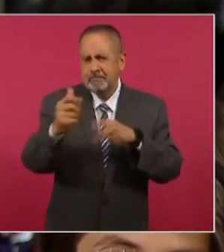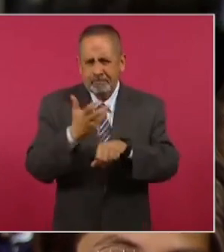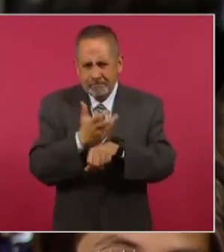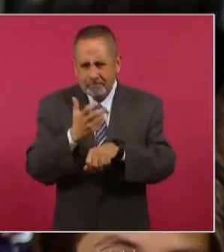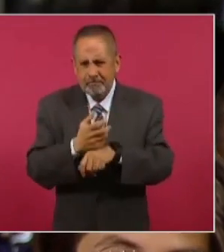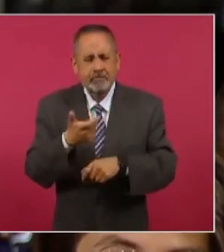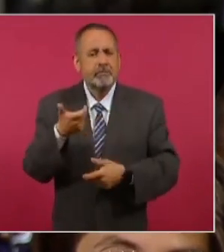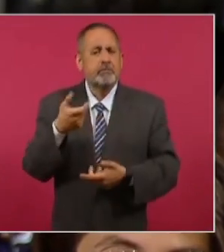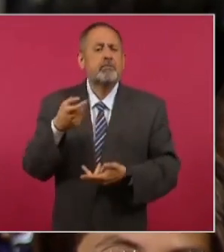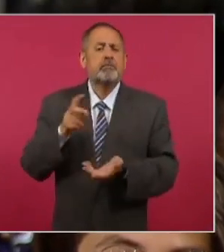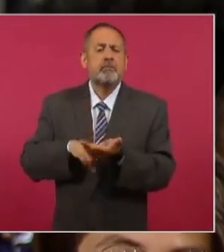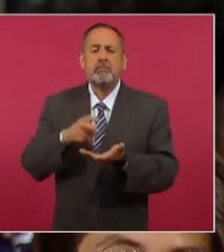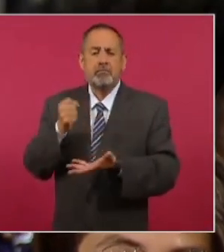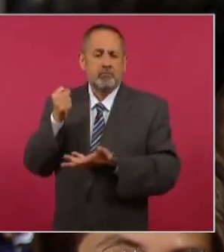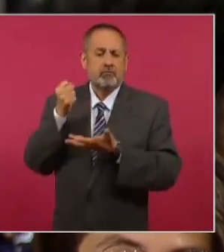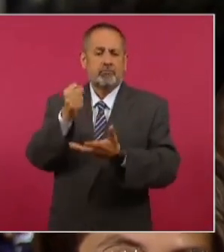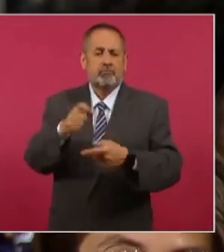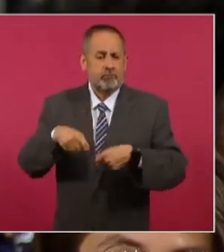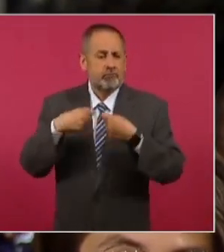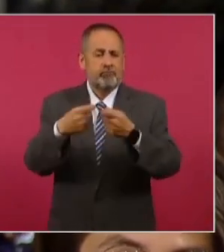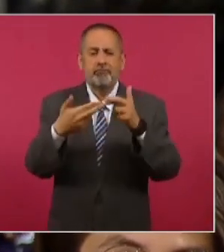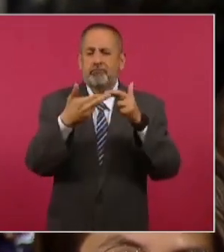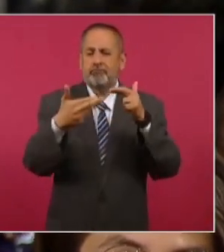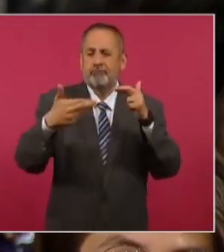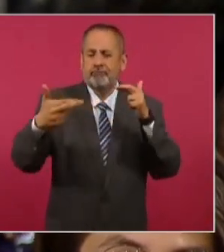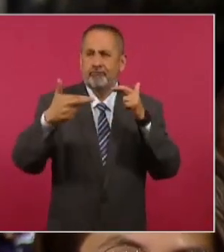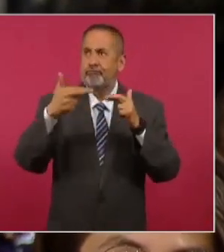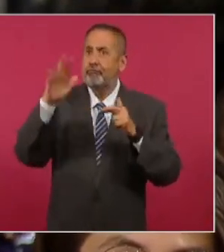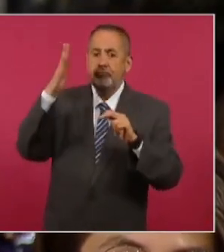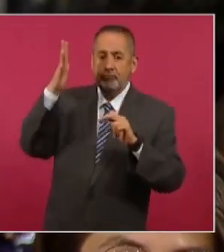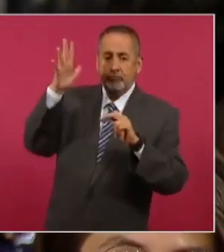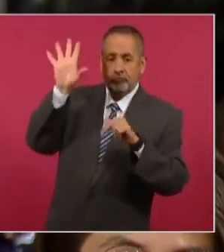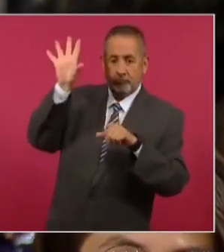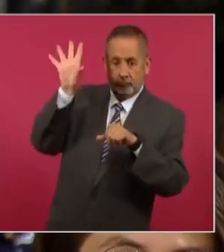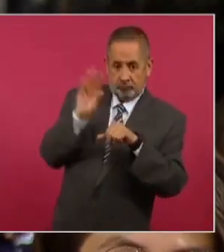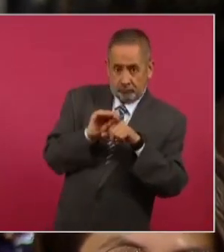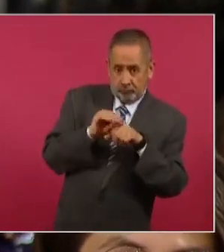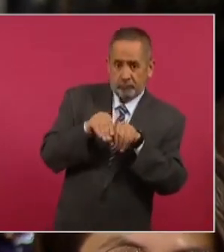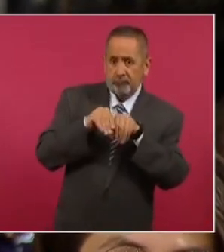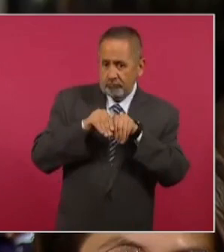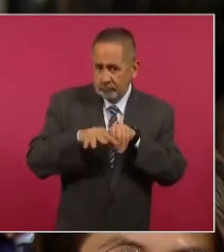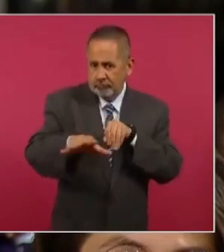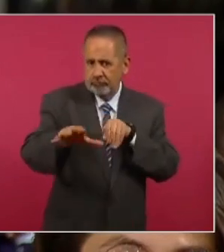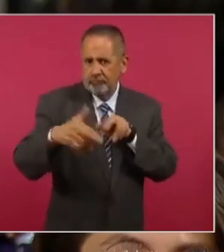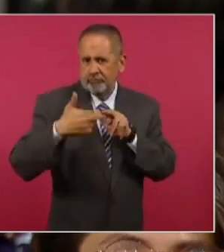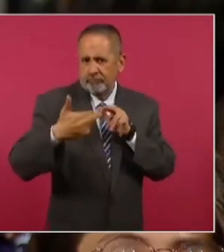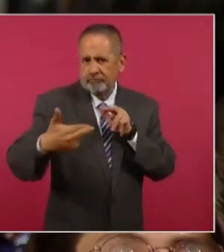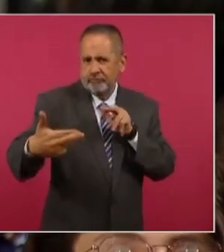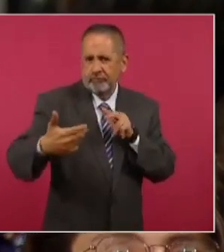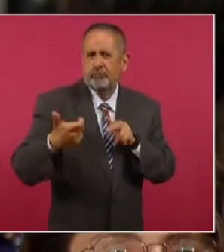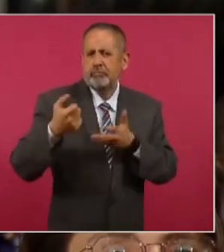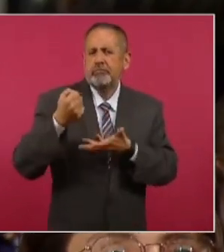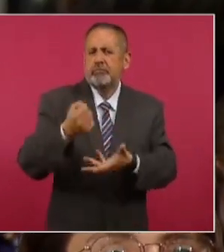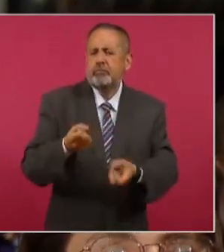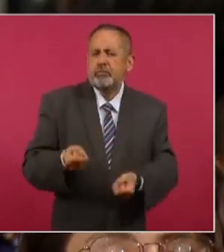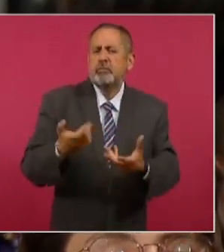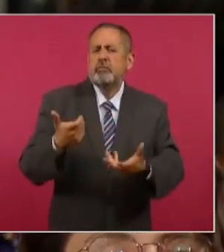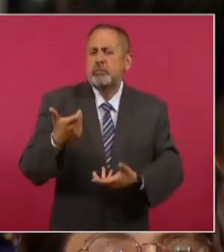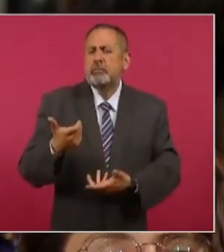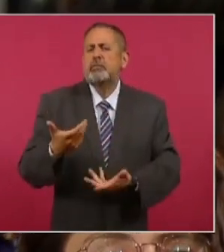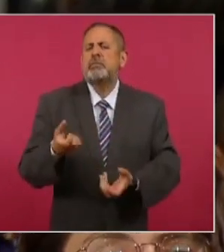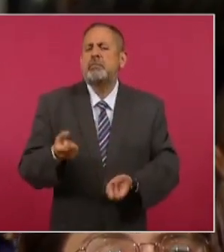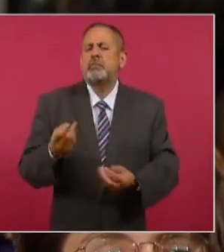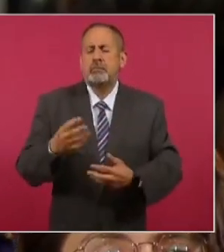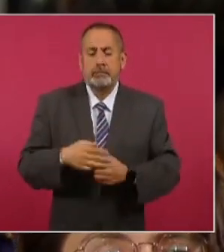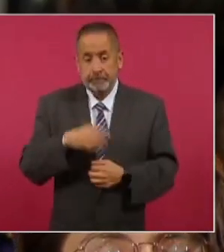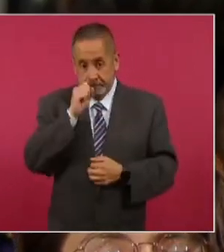cuánto será el monto para este tendido de líneas de transmisión y cuándo se destinará también sobre la planta preguntarle si va a